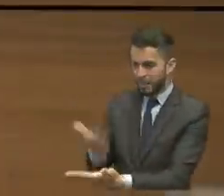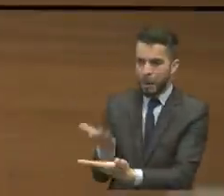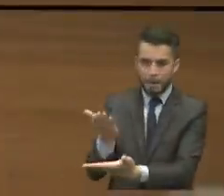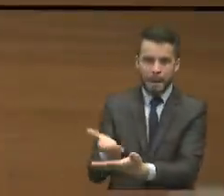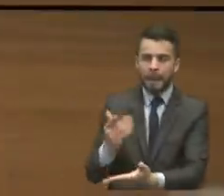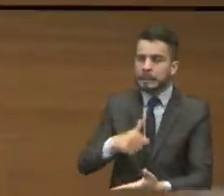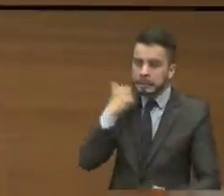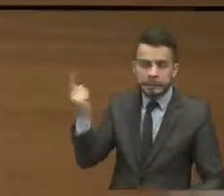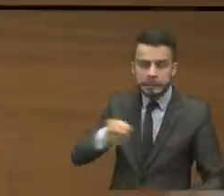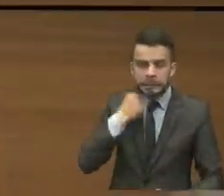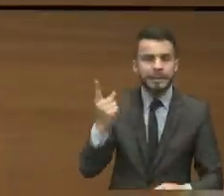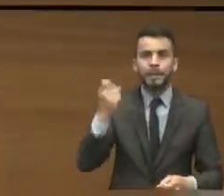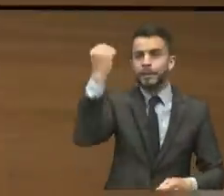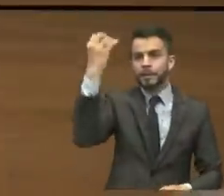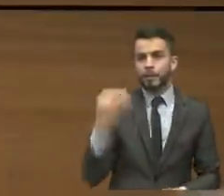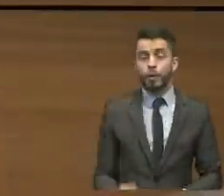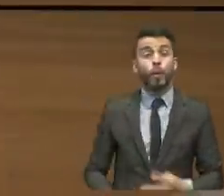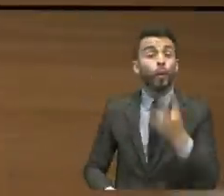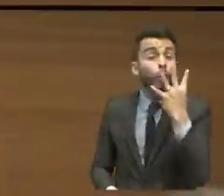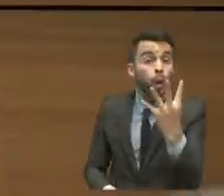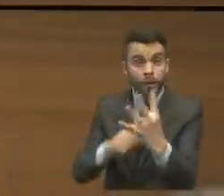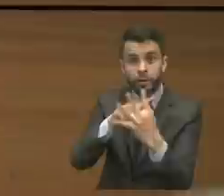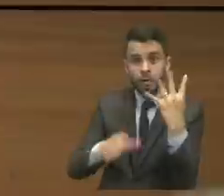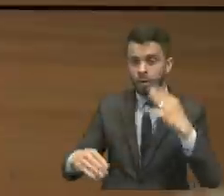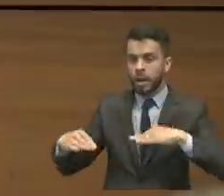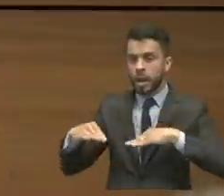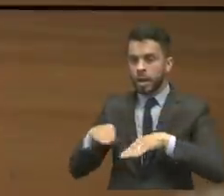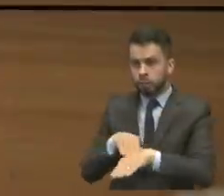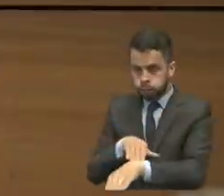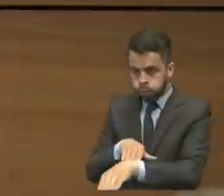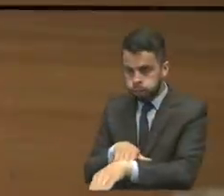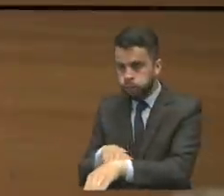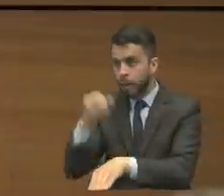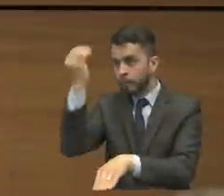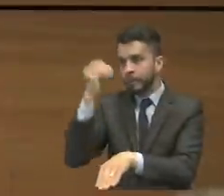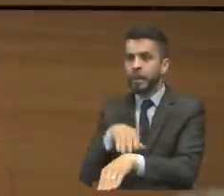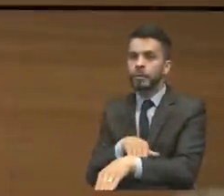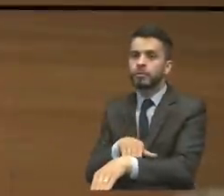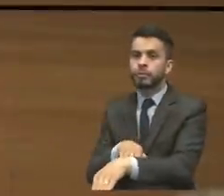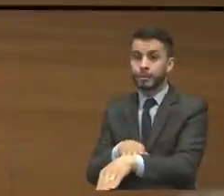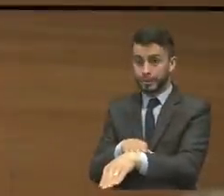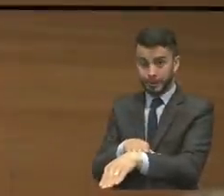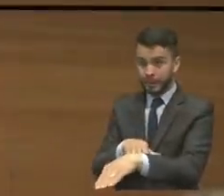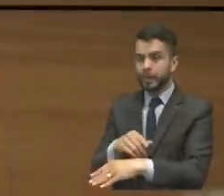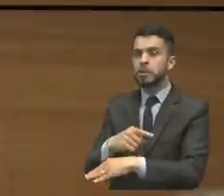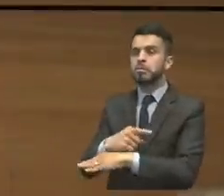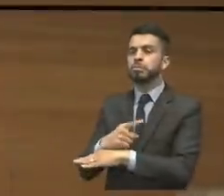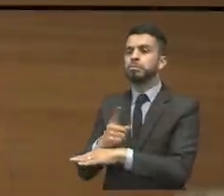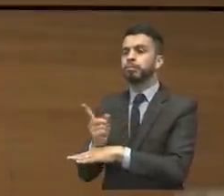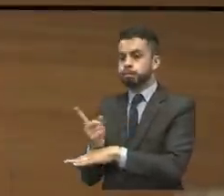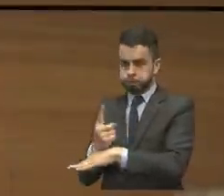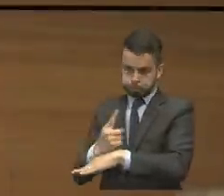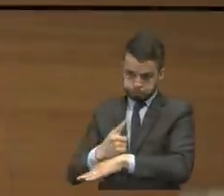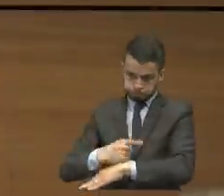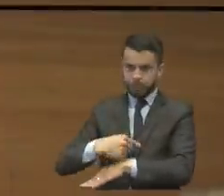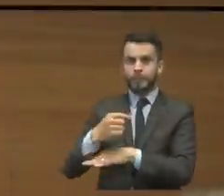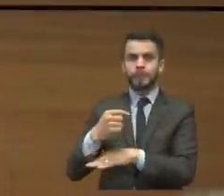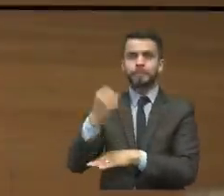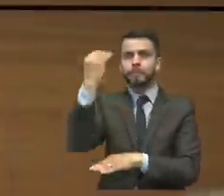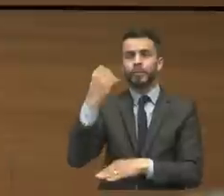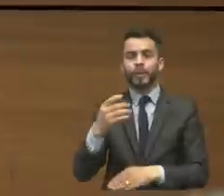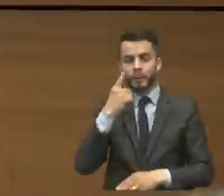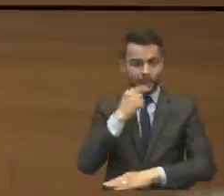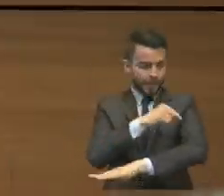todas. 4 semáforos disminuyen casi a la mitad la velocidad sobre la séptima. El de la 94, el